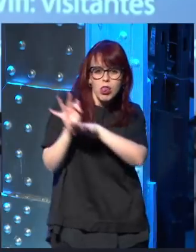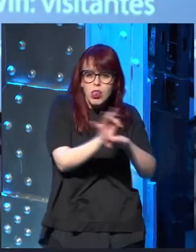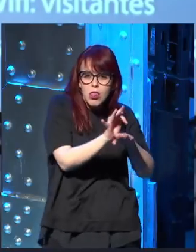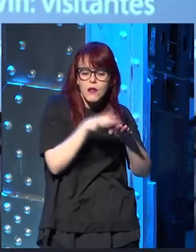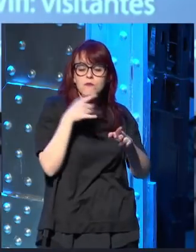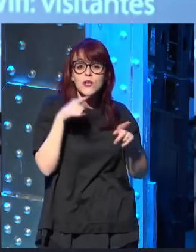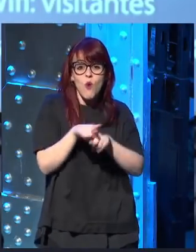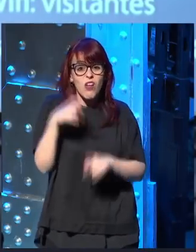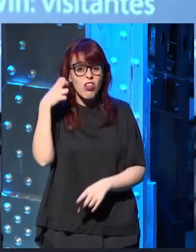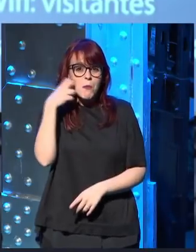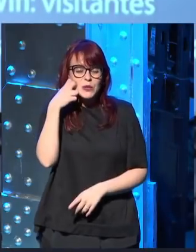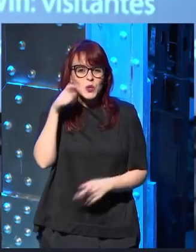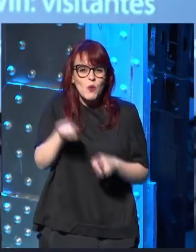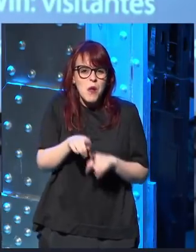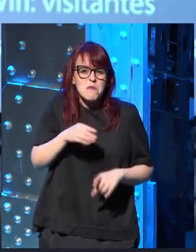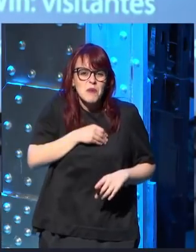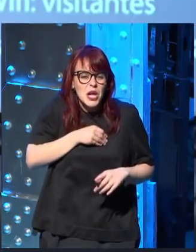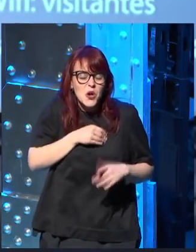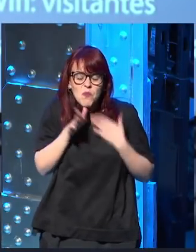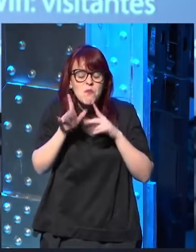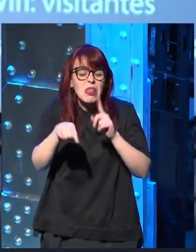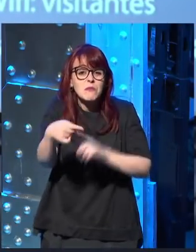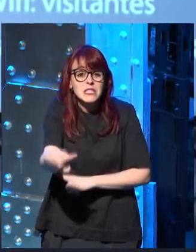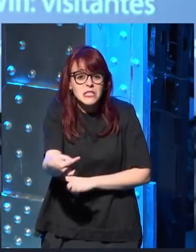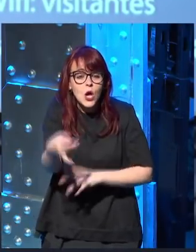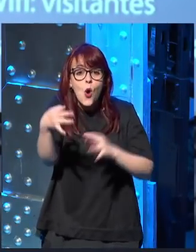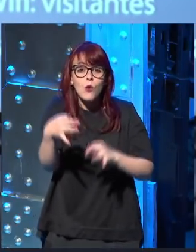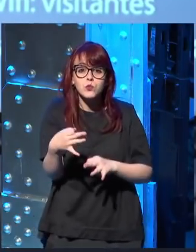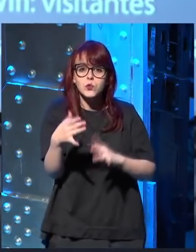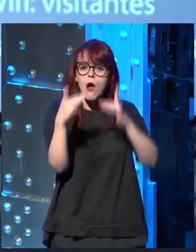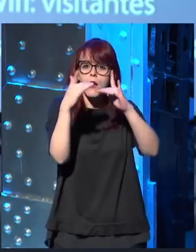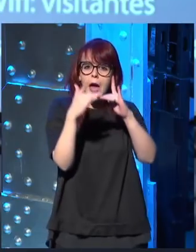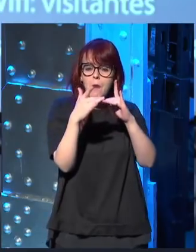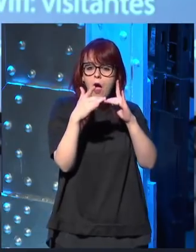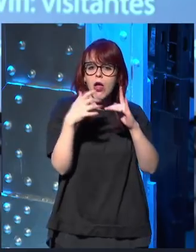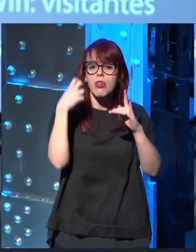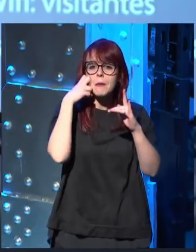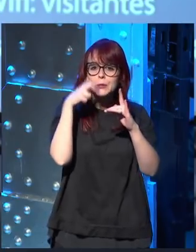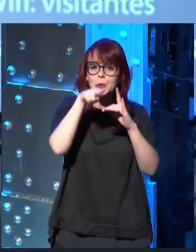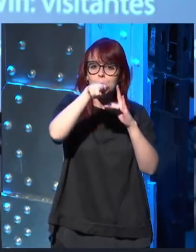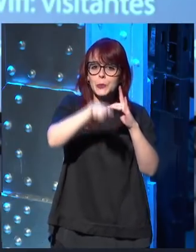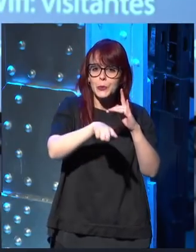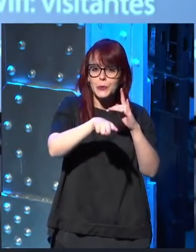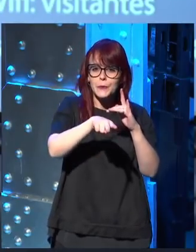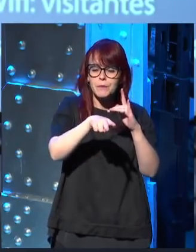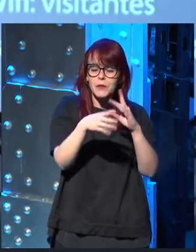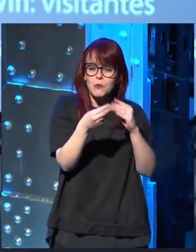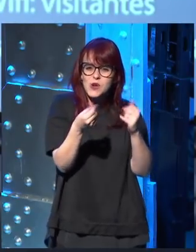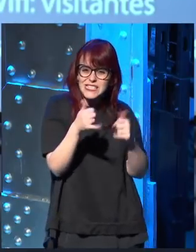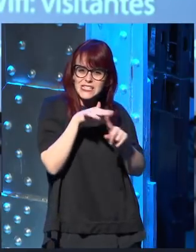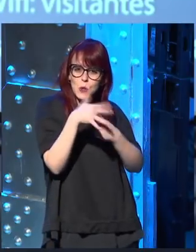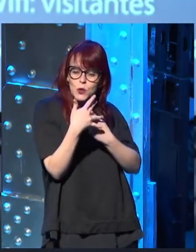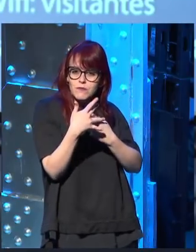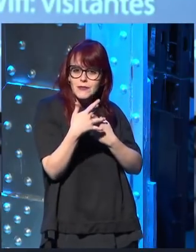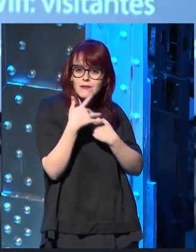que tienen siempre los zapatos, incluso los que uno deja a los pies de la cama al acostarse. Túmulo doble de las fatigas y